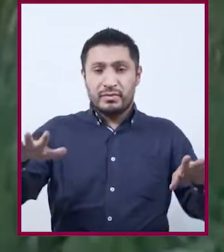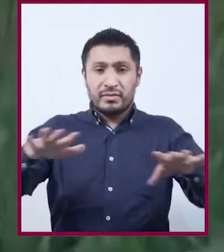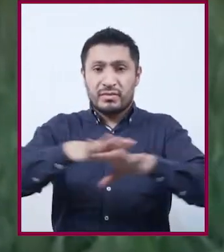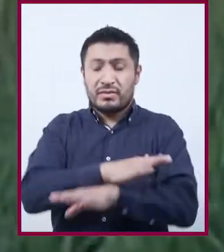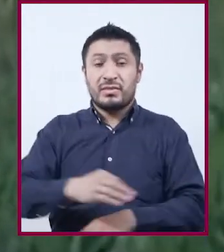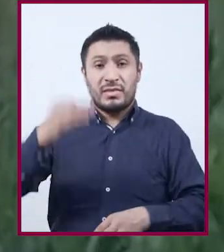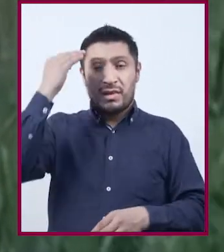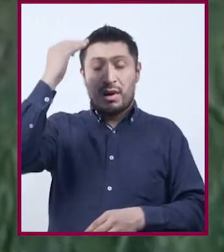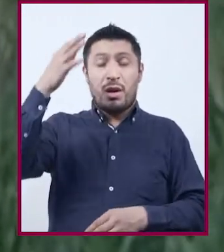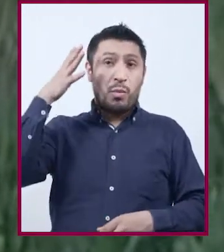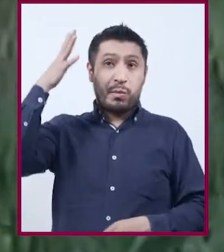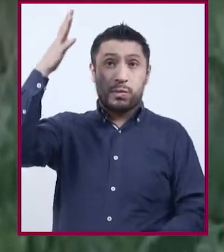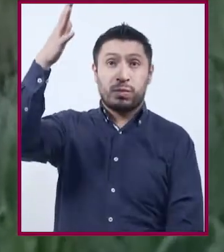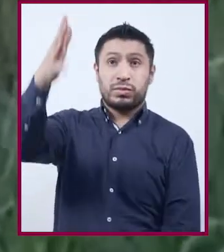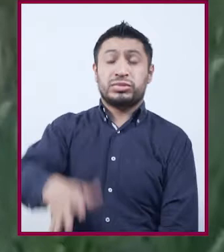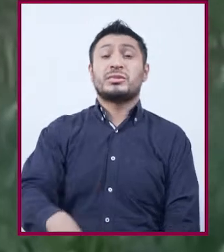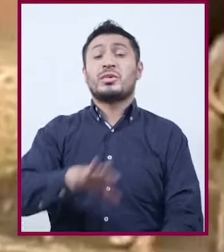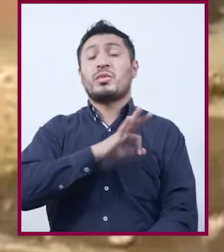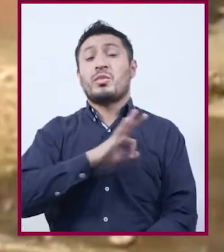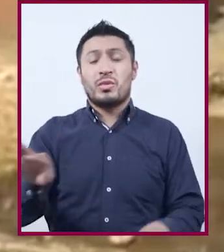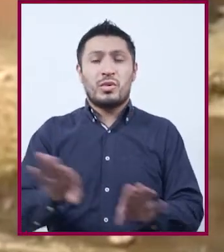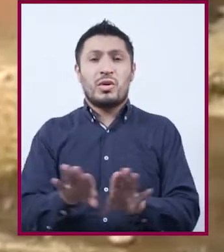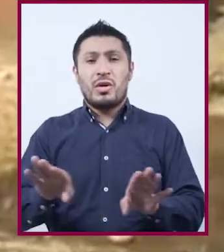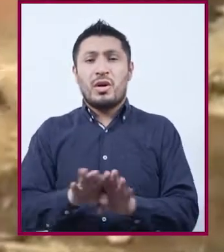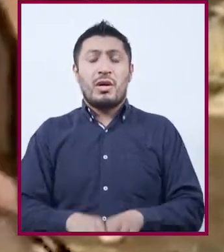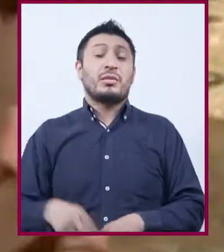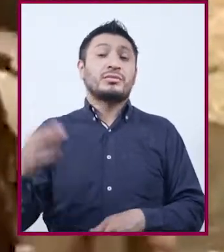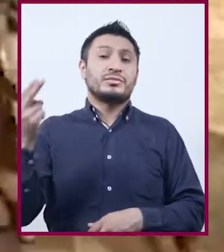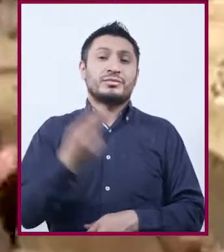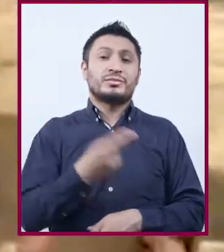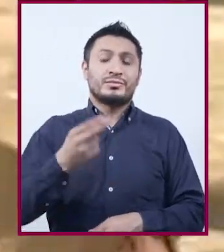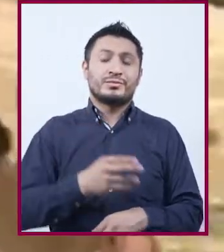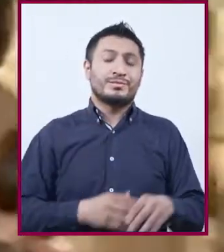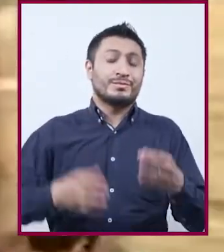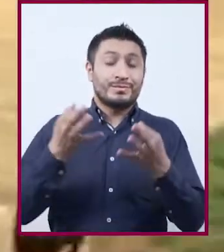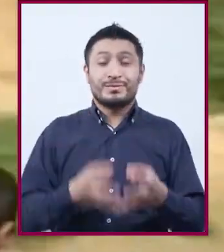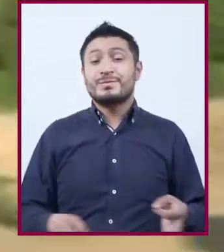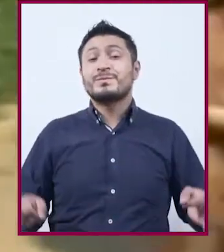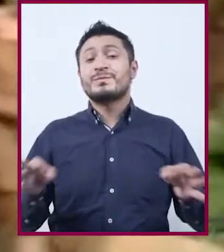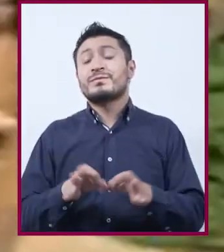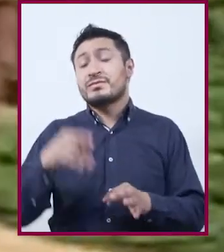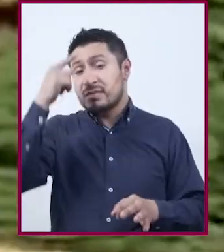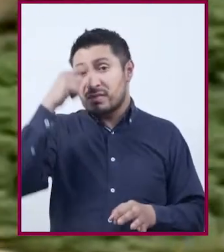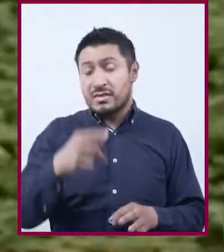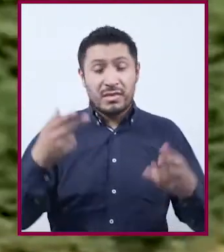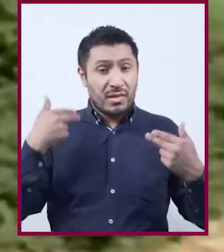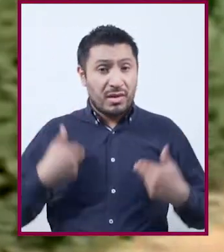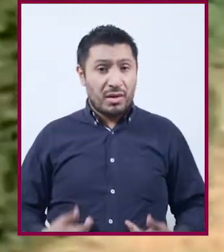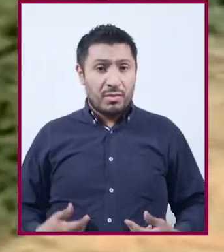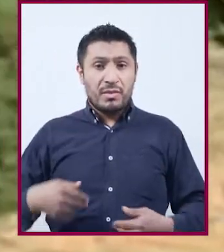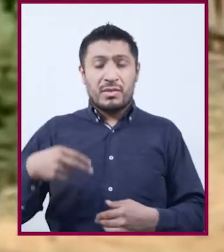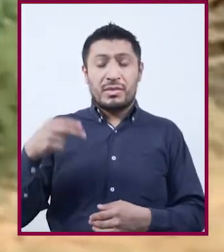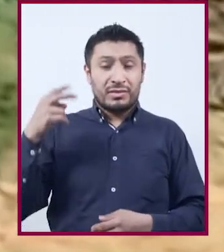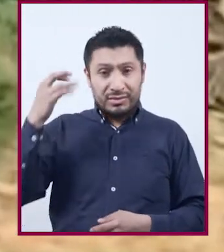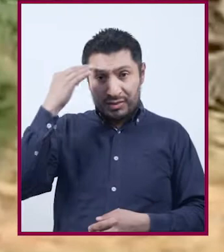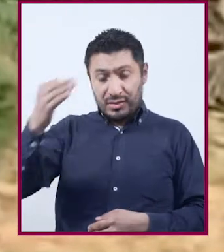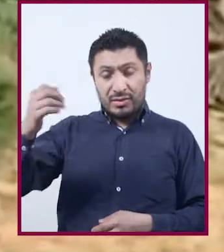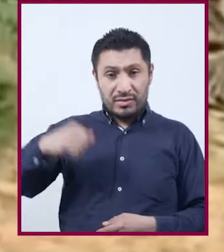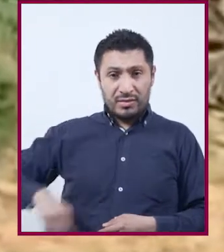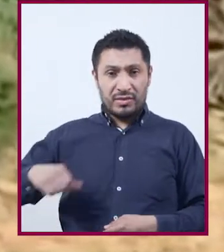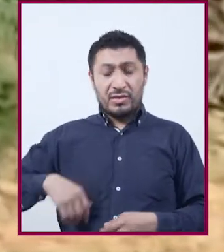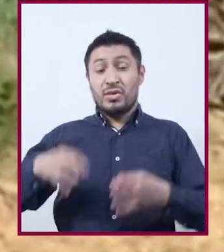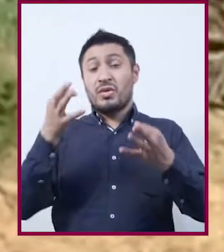transformación hizo que la predicción del tiempo a largo plazo se convirtiera en una necesidad básica. Para las y los humanos